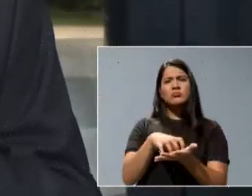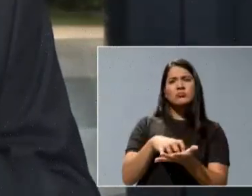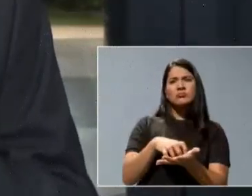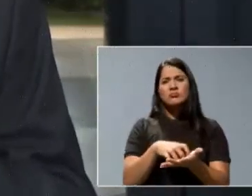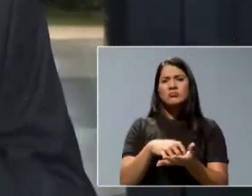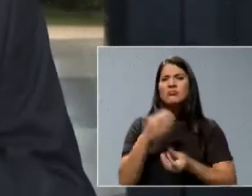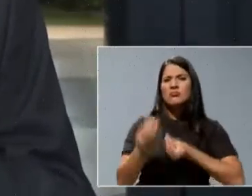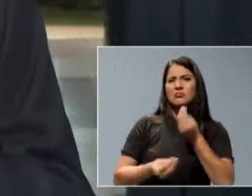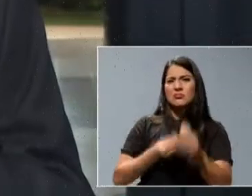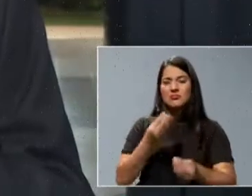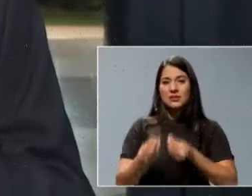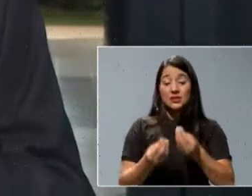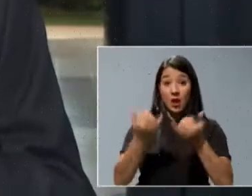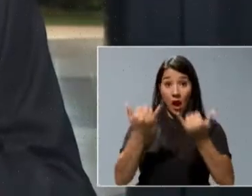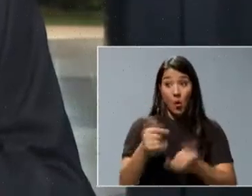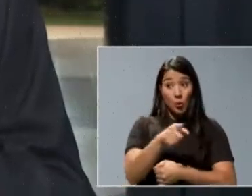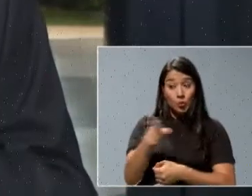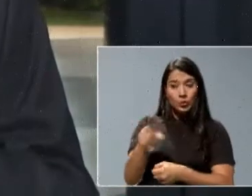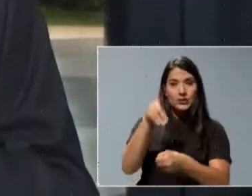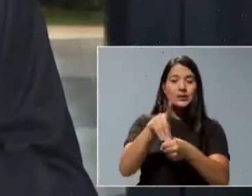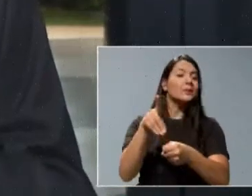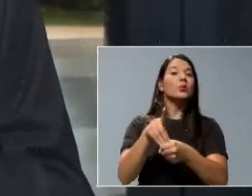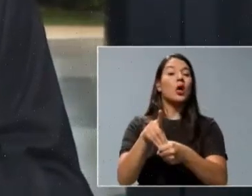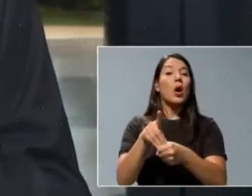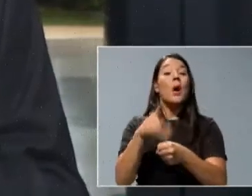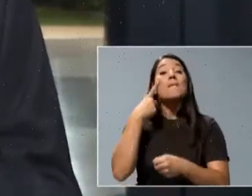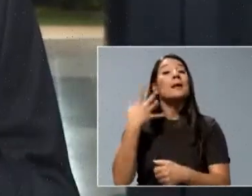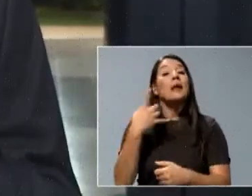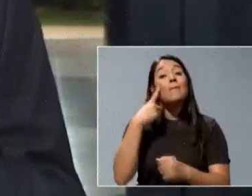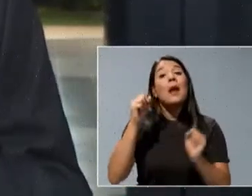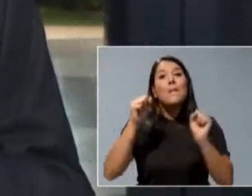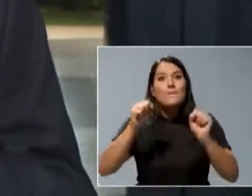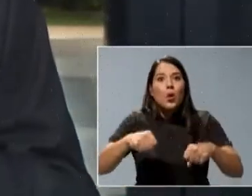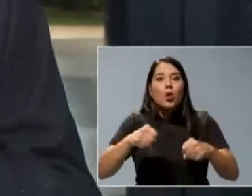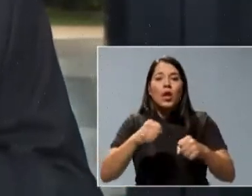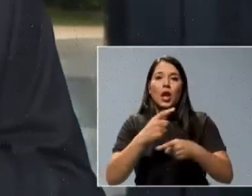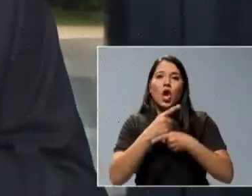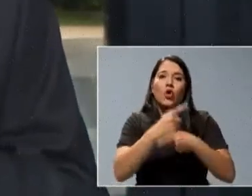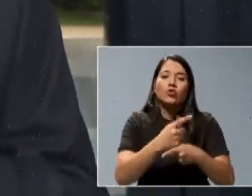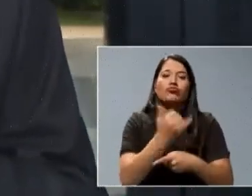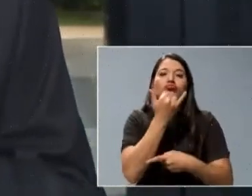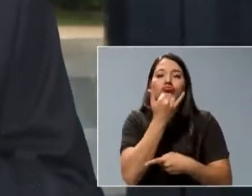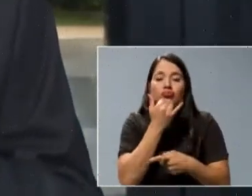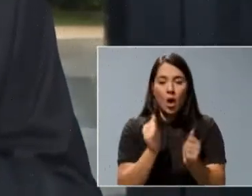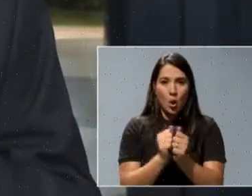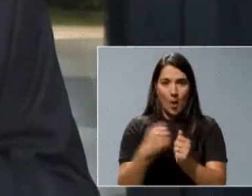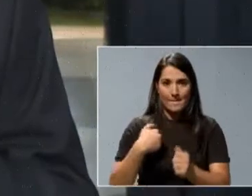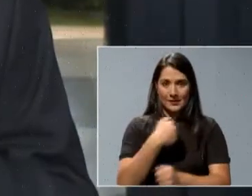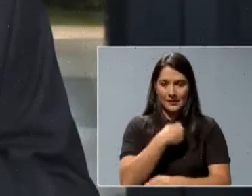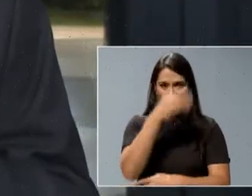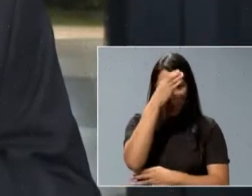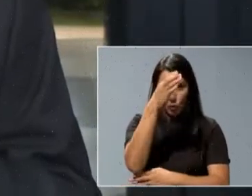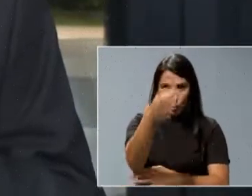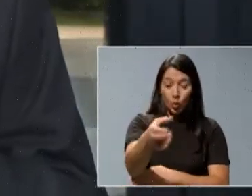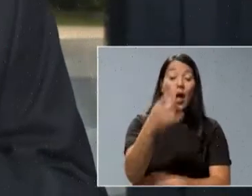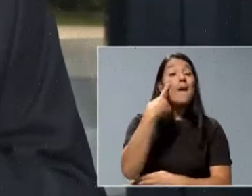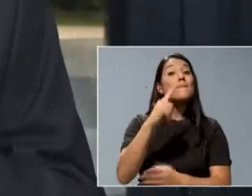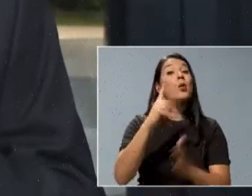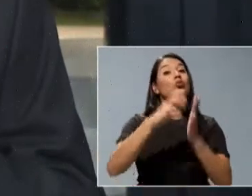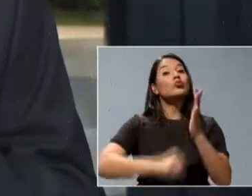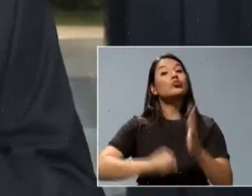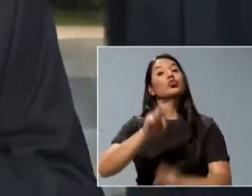el camino que elijan los y las diputados para eventualmente pues corregir esta situación del Ministerio de Cultura por ese recorte